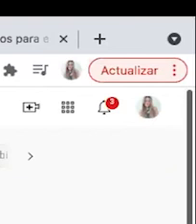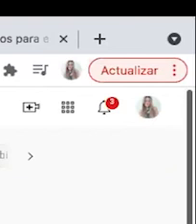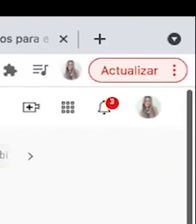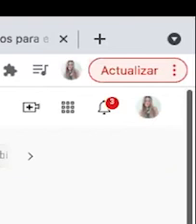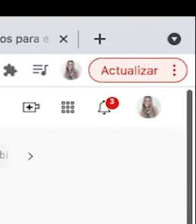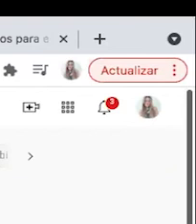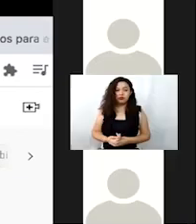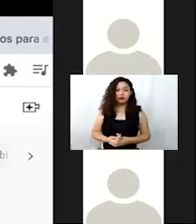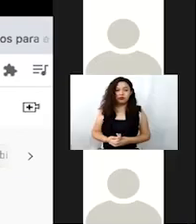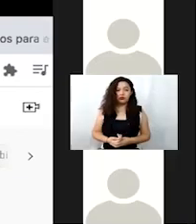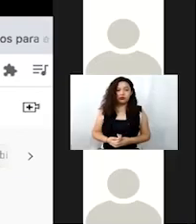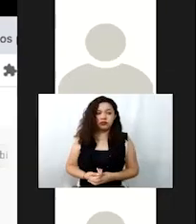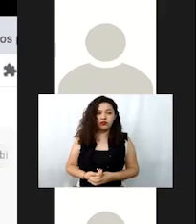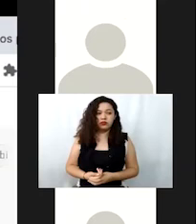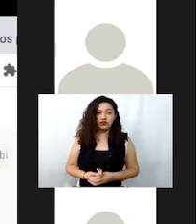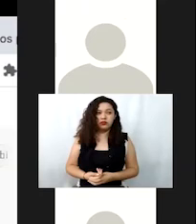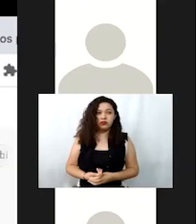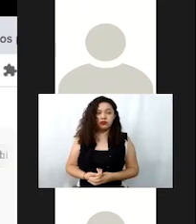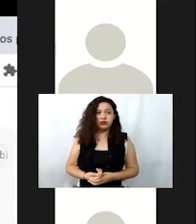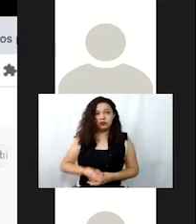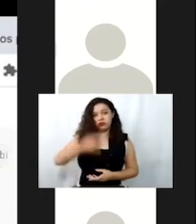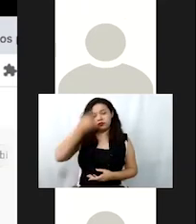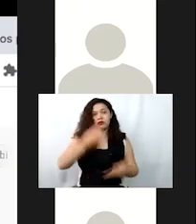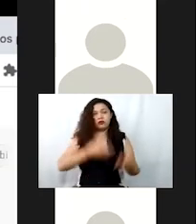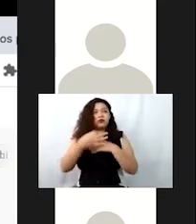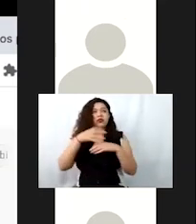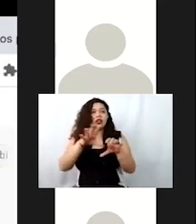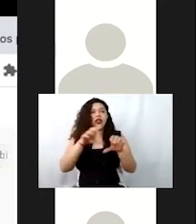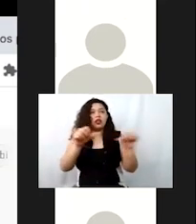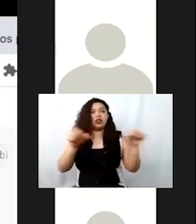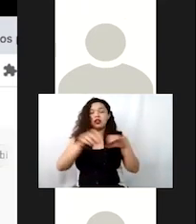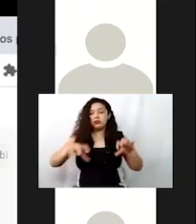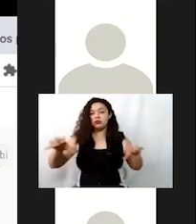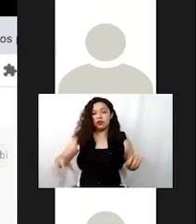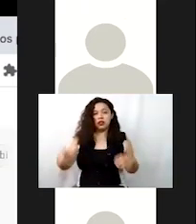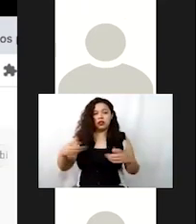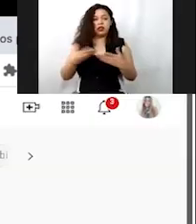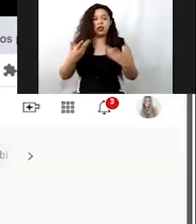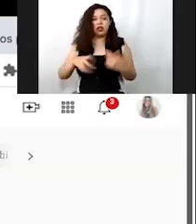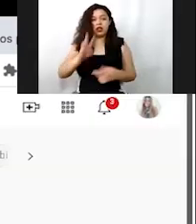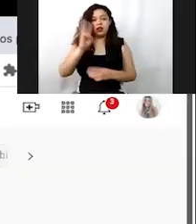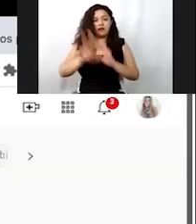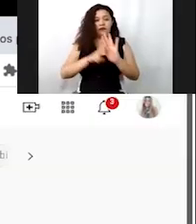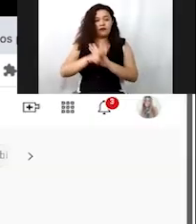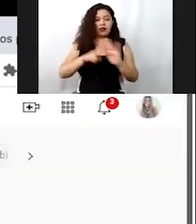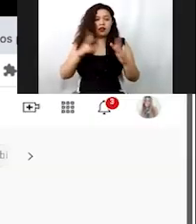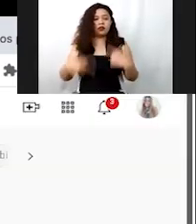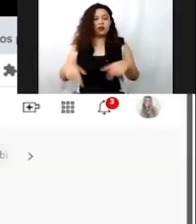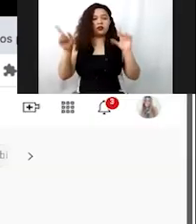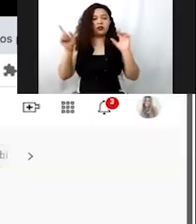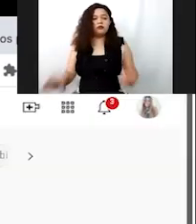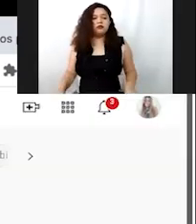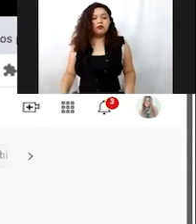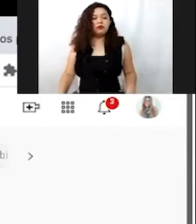tenemos que seguir desde todos los sectores. Les voy a dejar un videíto aquí que